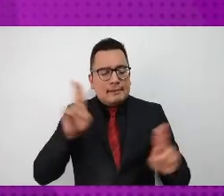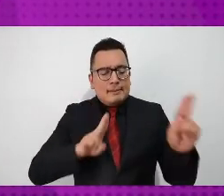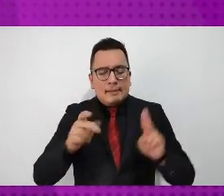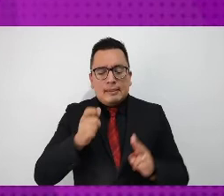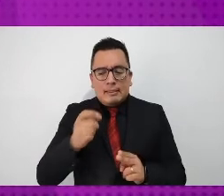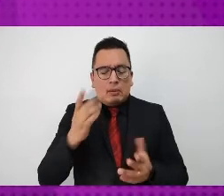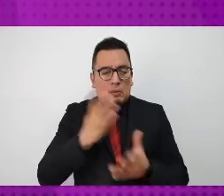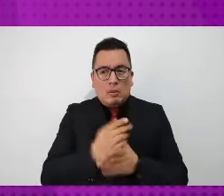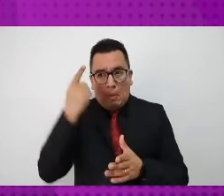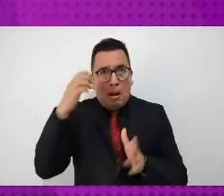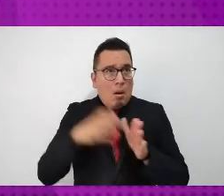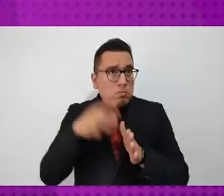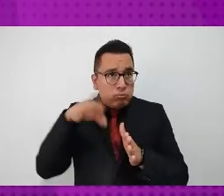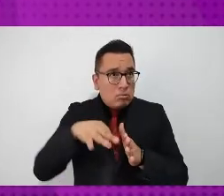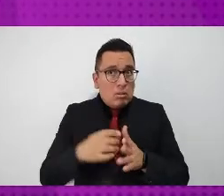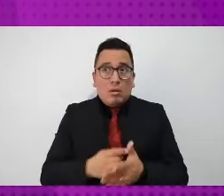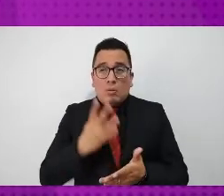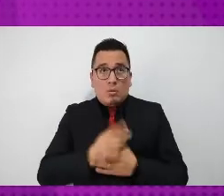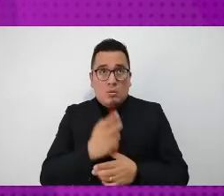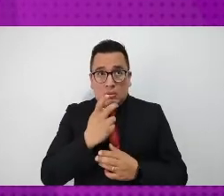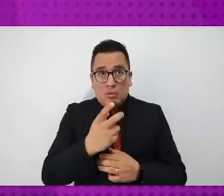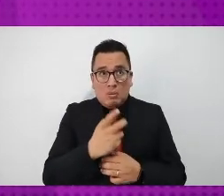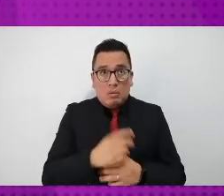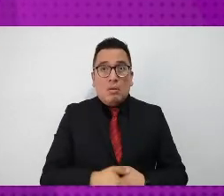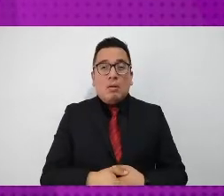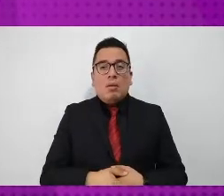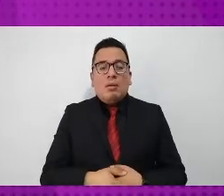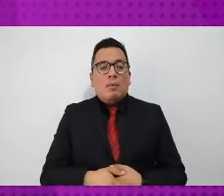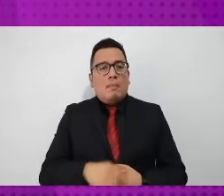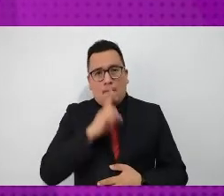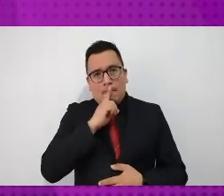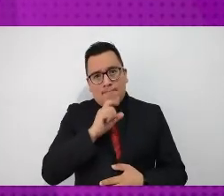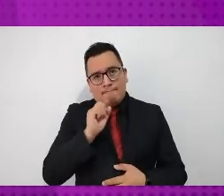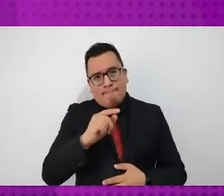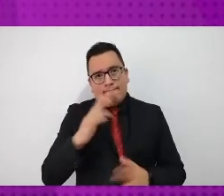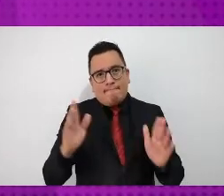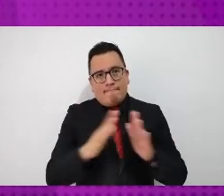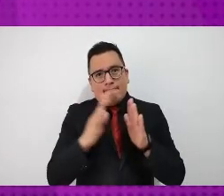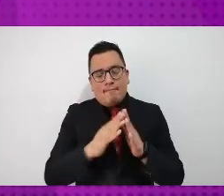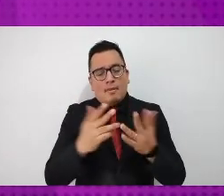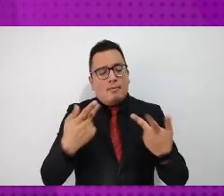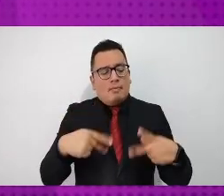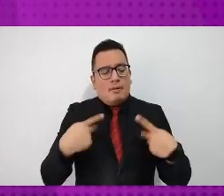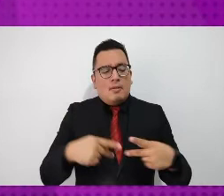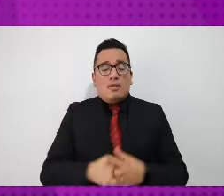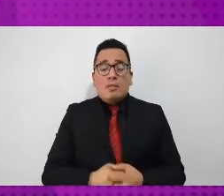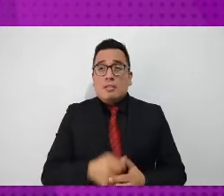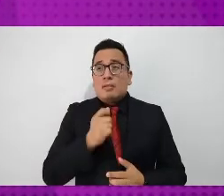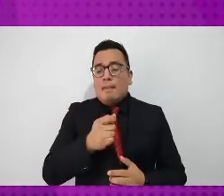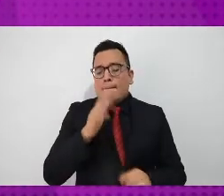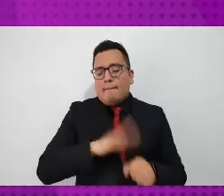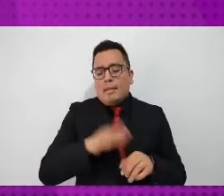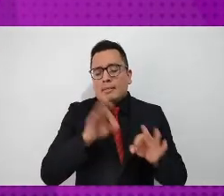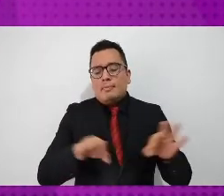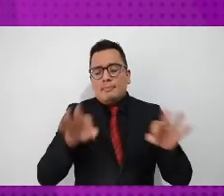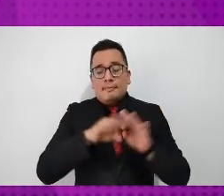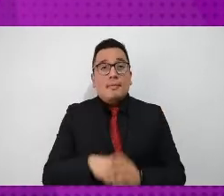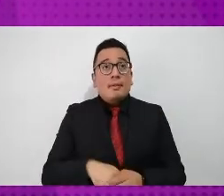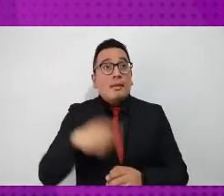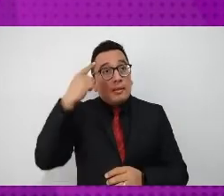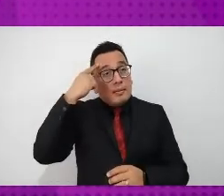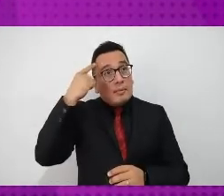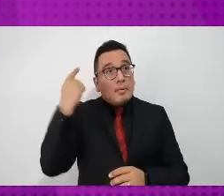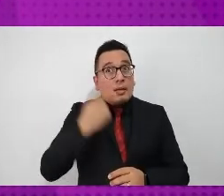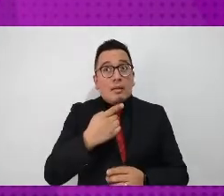la democracia electoral no solamente esa participación electoral sino la participación de la ciudadanía en lo más importante en el